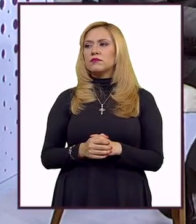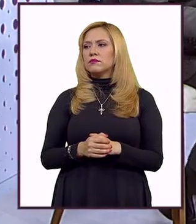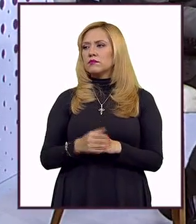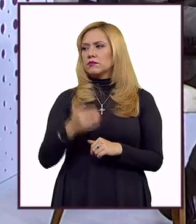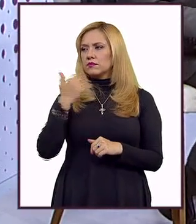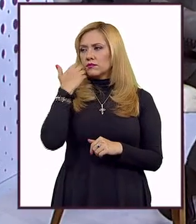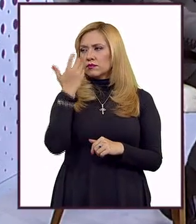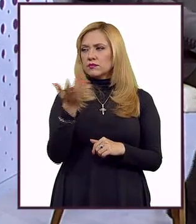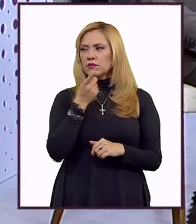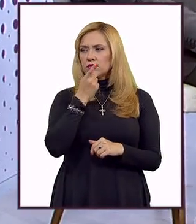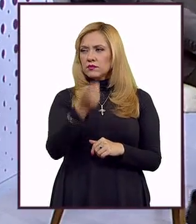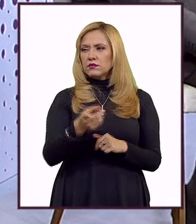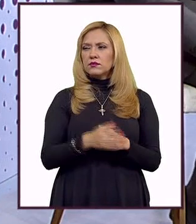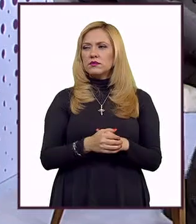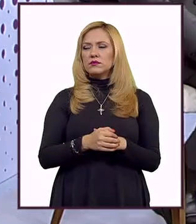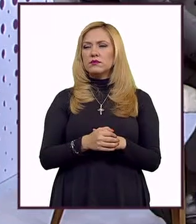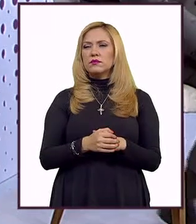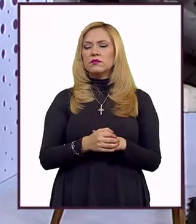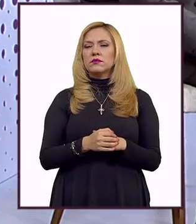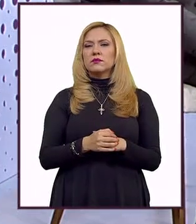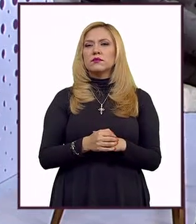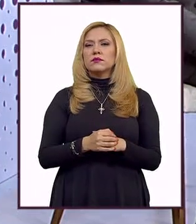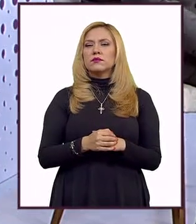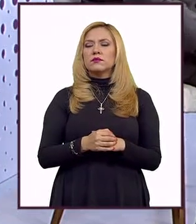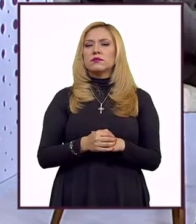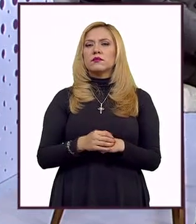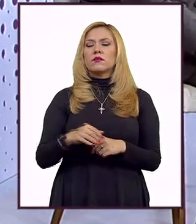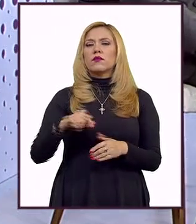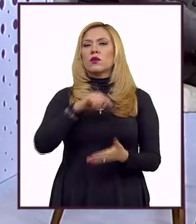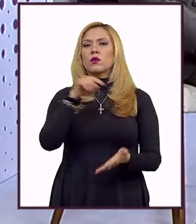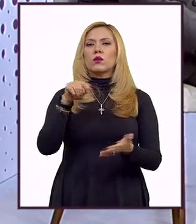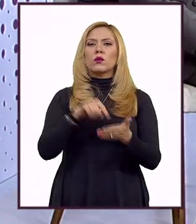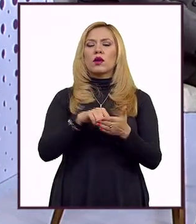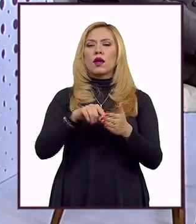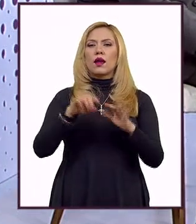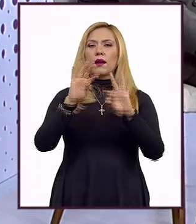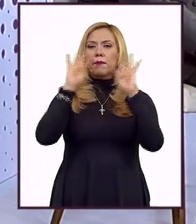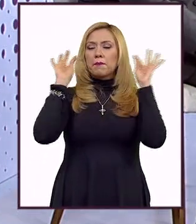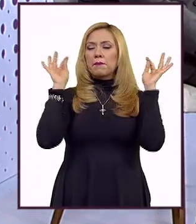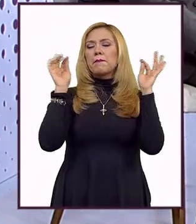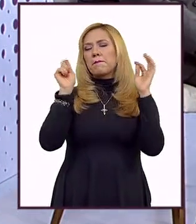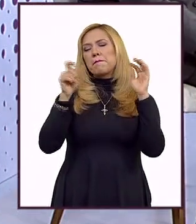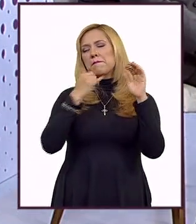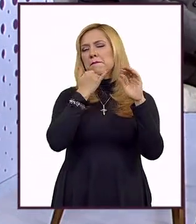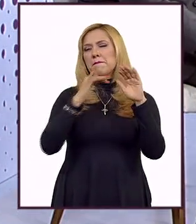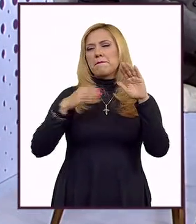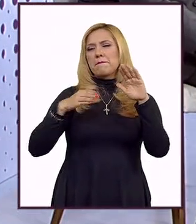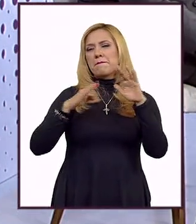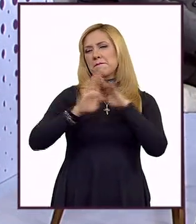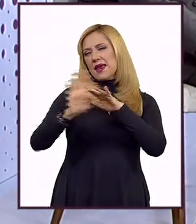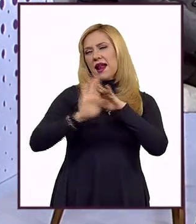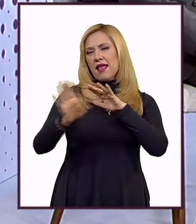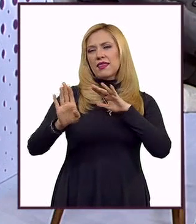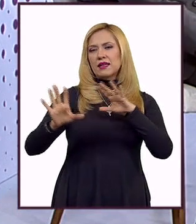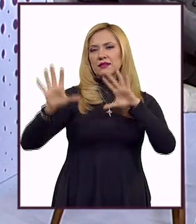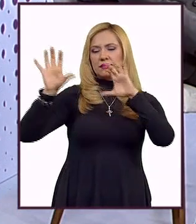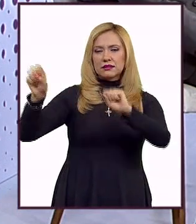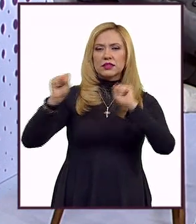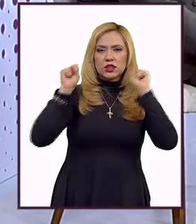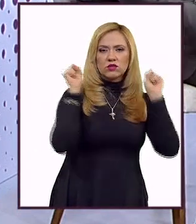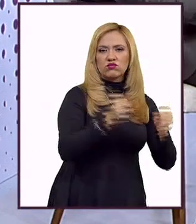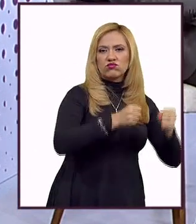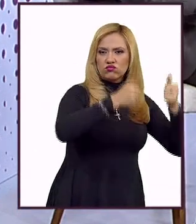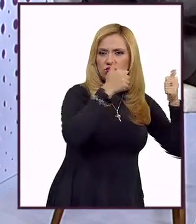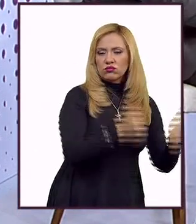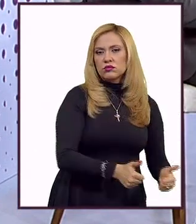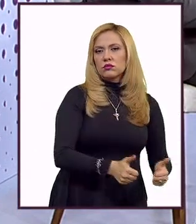Sí. Complementando lo que plantea Sara, los centros de detención de migrantes, que es muy importante complementar eso. Hoy se está hablando